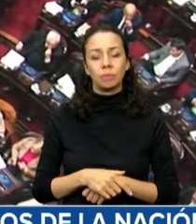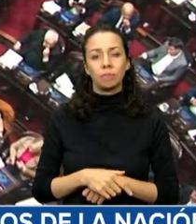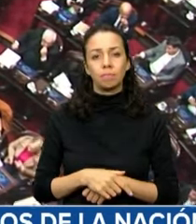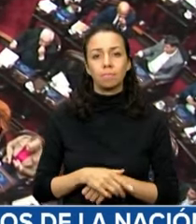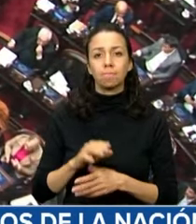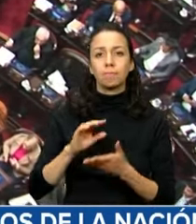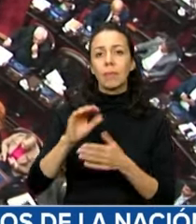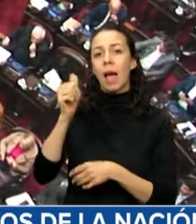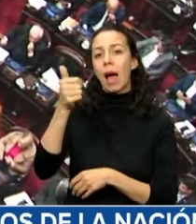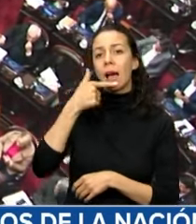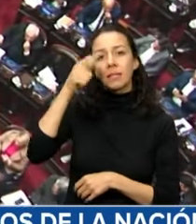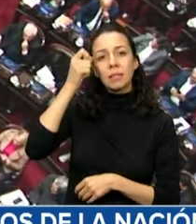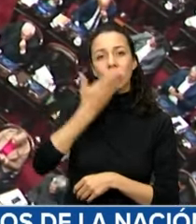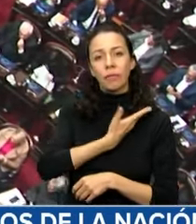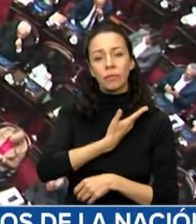diputado Acef,